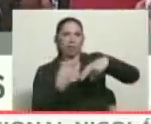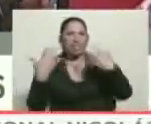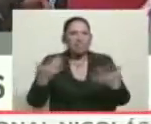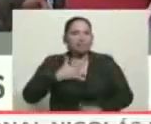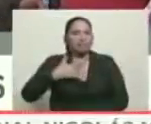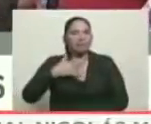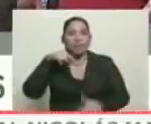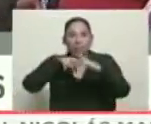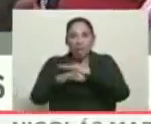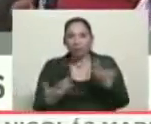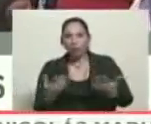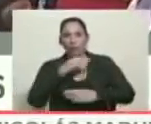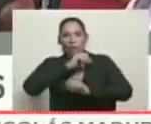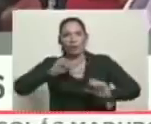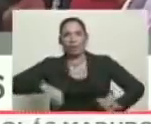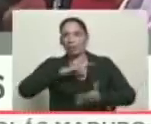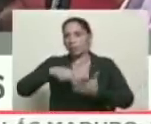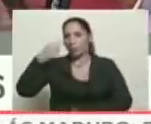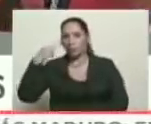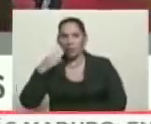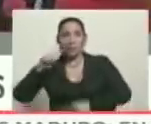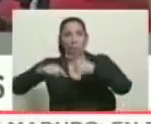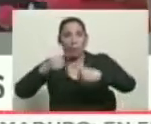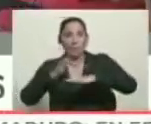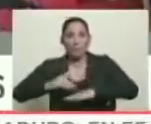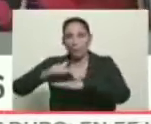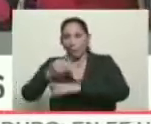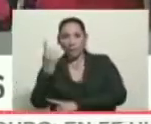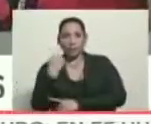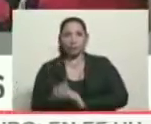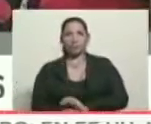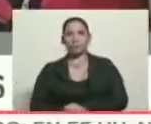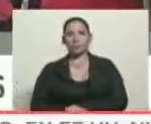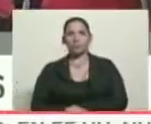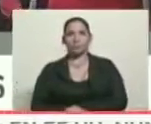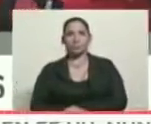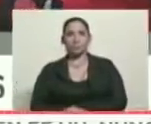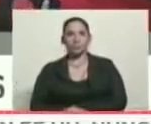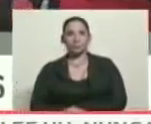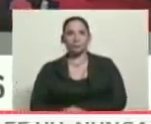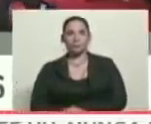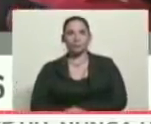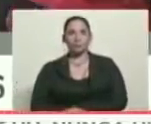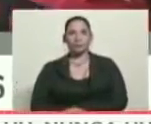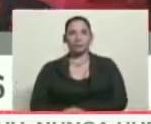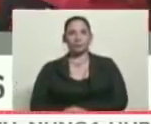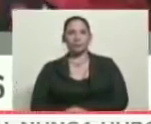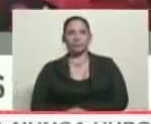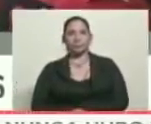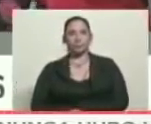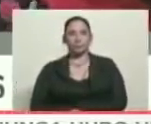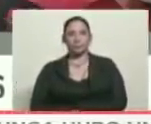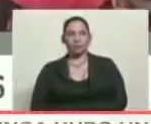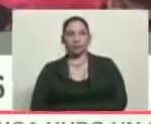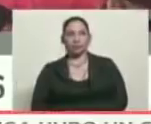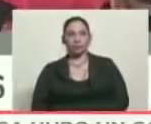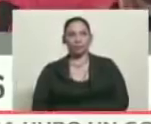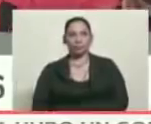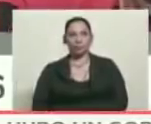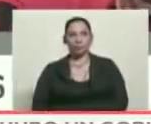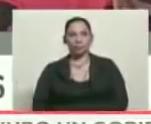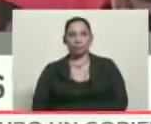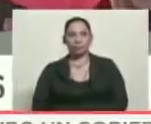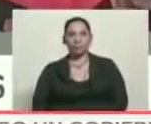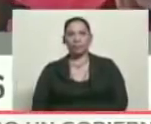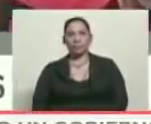filas dentro de la Fuerza Armada Nacional Bolivariana luego de lo ocurrido ayer? Mira, vale, no. Yo tengo la suerte de venir de ahí.